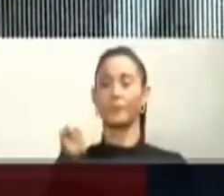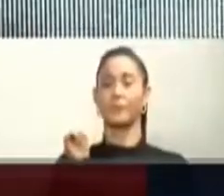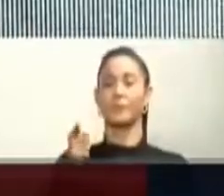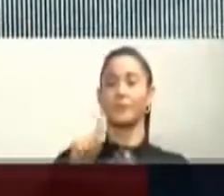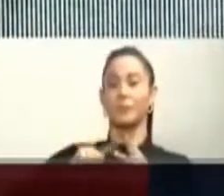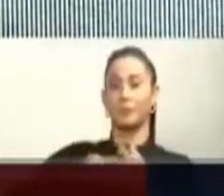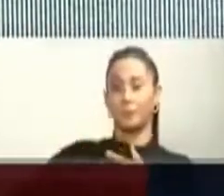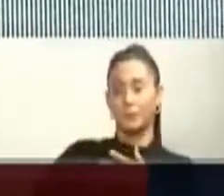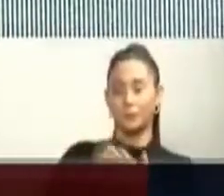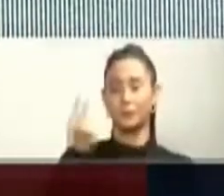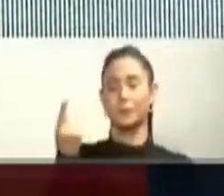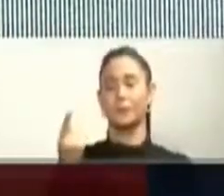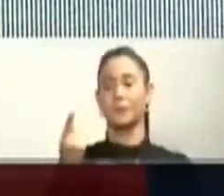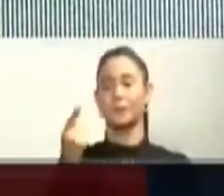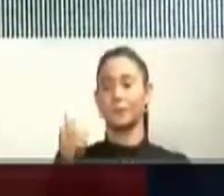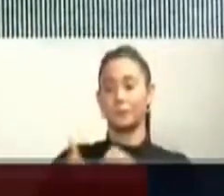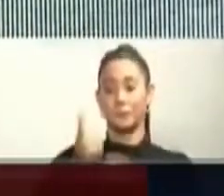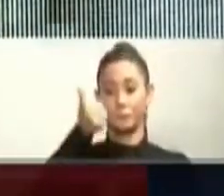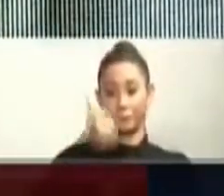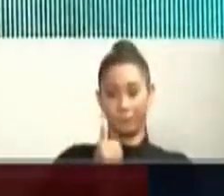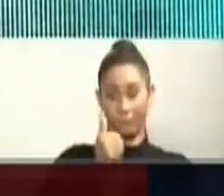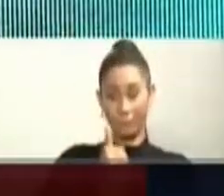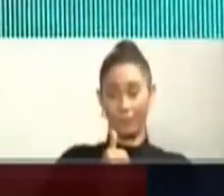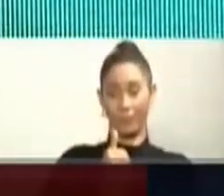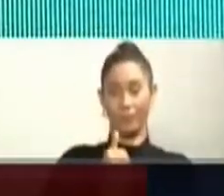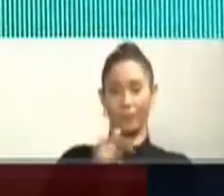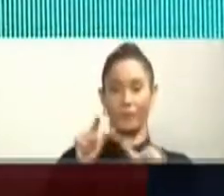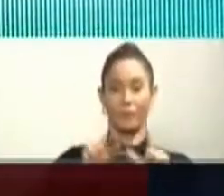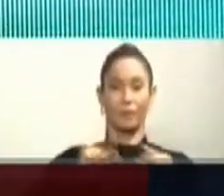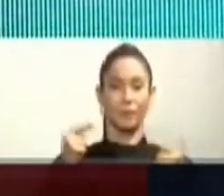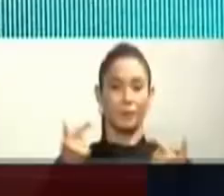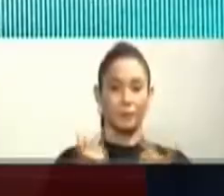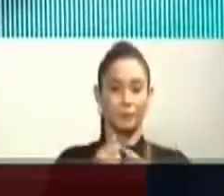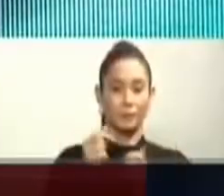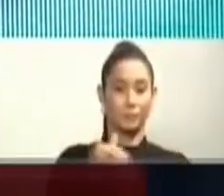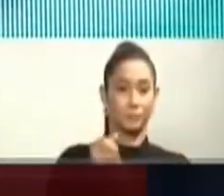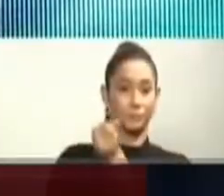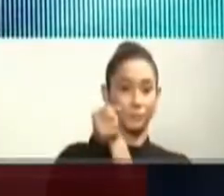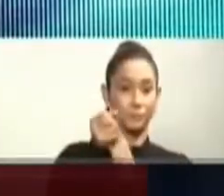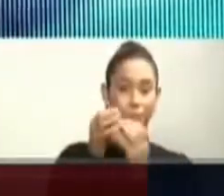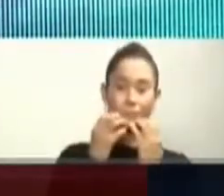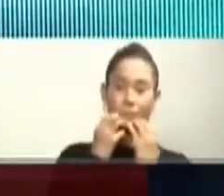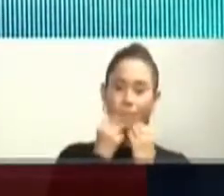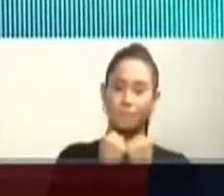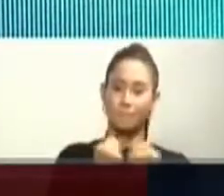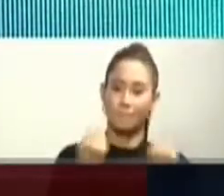pasos iniciales para fundar el gremio que presidió y amó tanto.